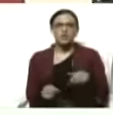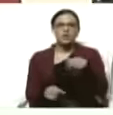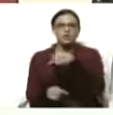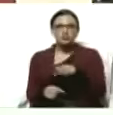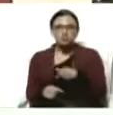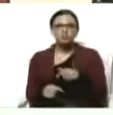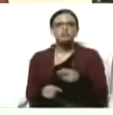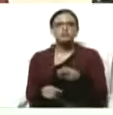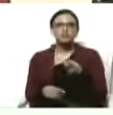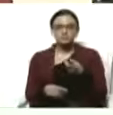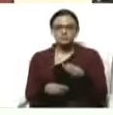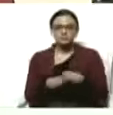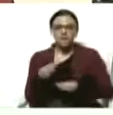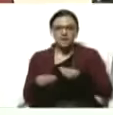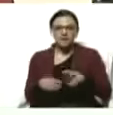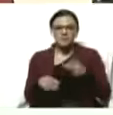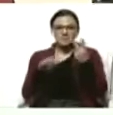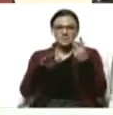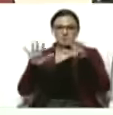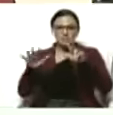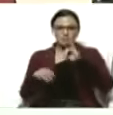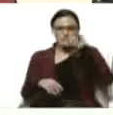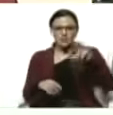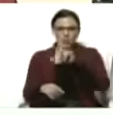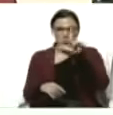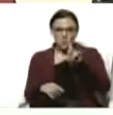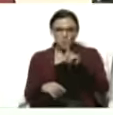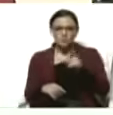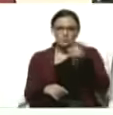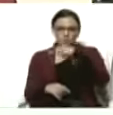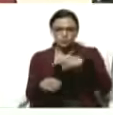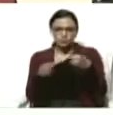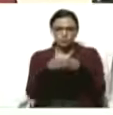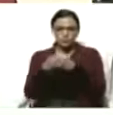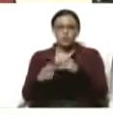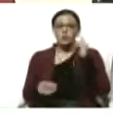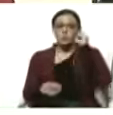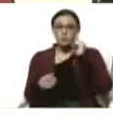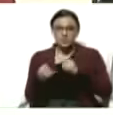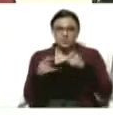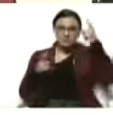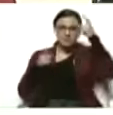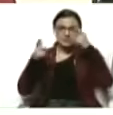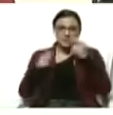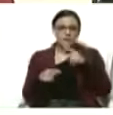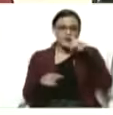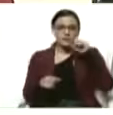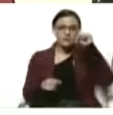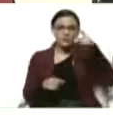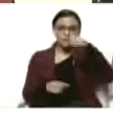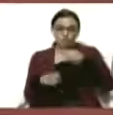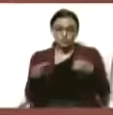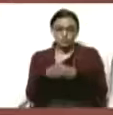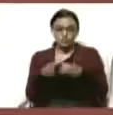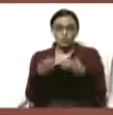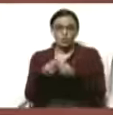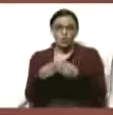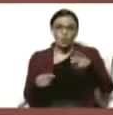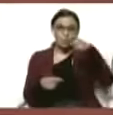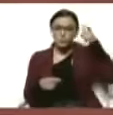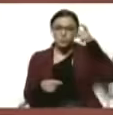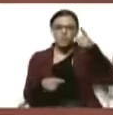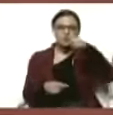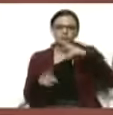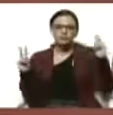pedacito el 28 de Julio con Bolívar con Chávez con Nicolás junto al pueblo nosotros